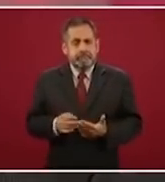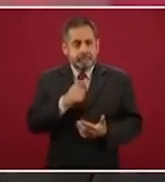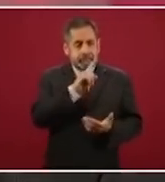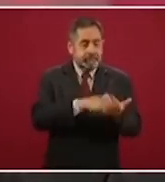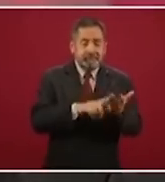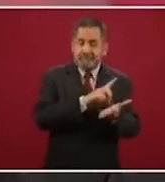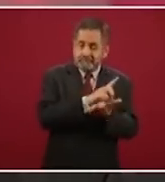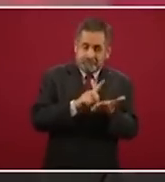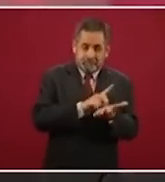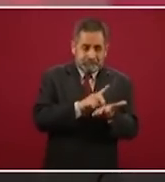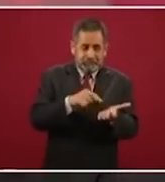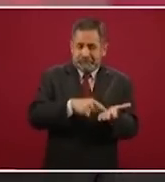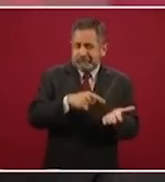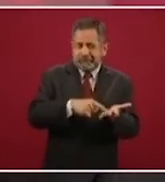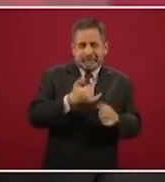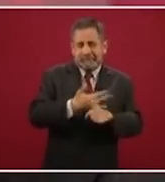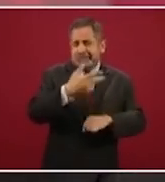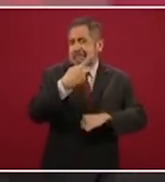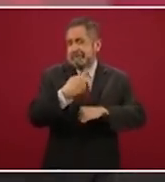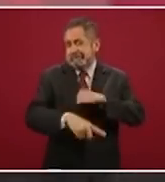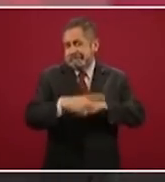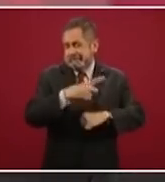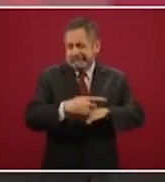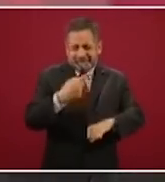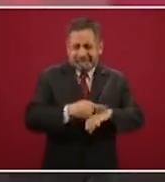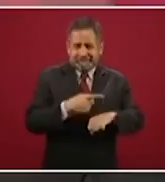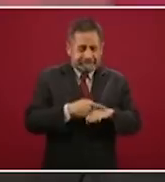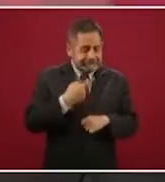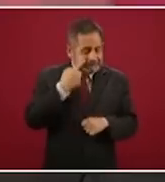las drogas, de qué están hechas las drogas.